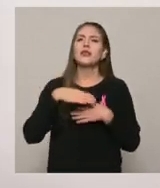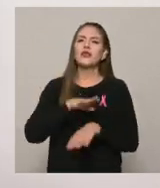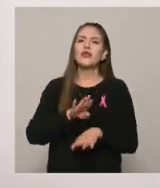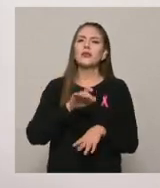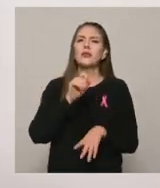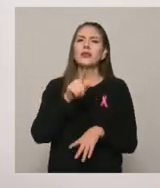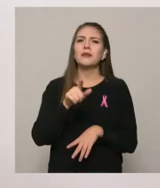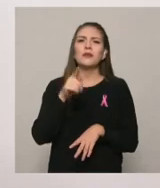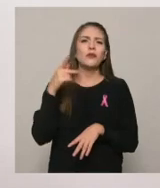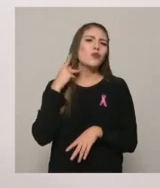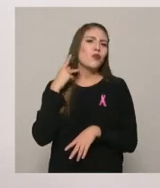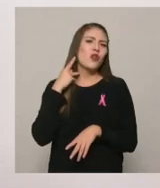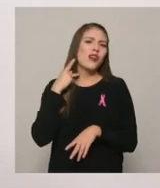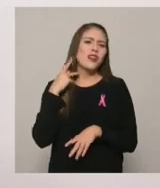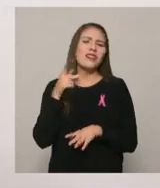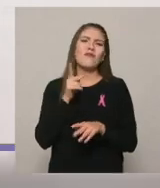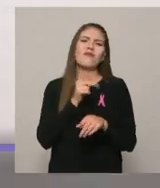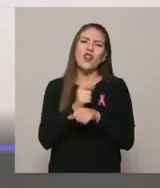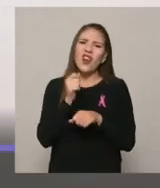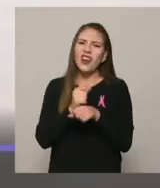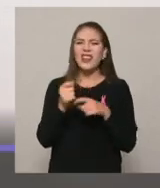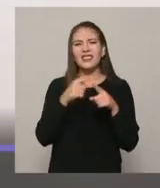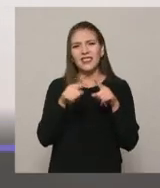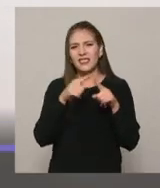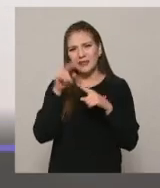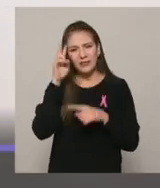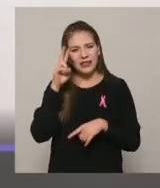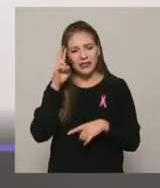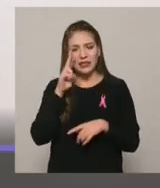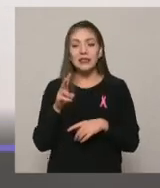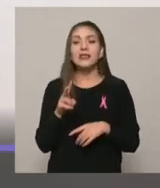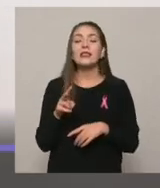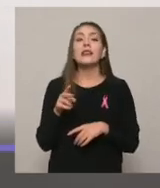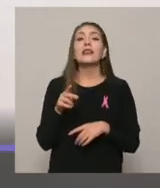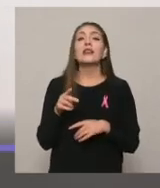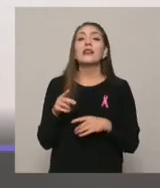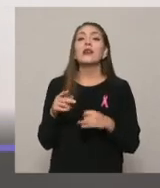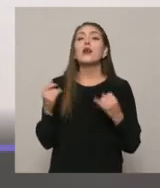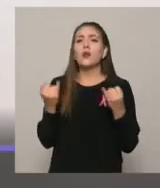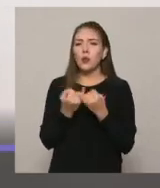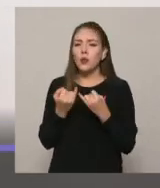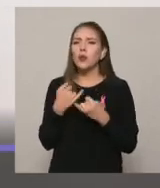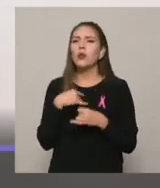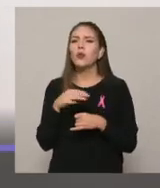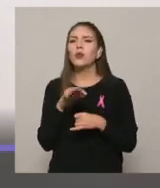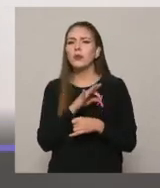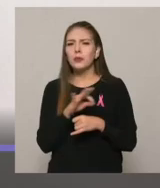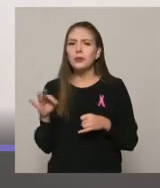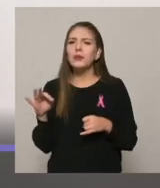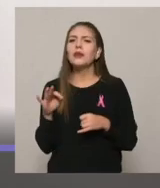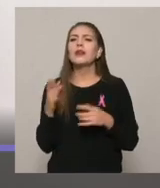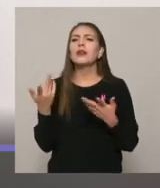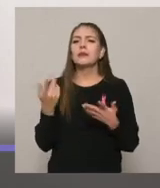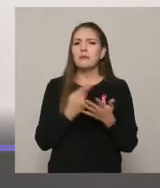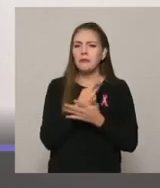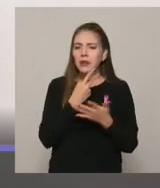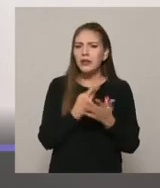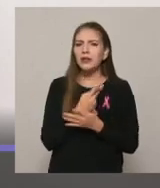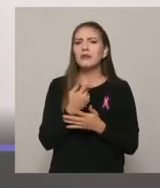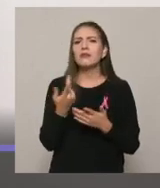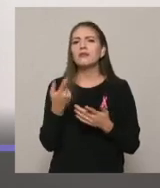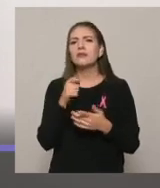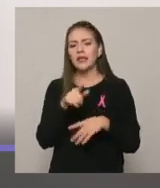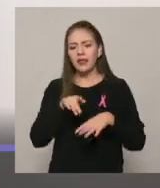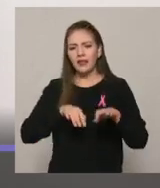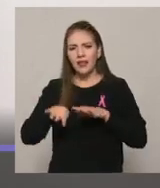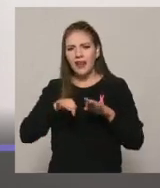política. Pero también he tenido oportunidad de participar y recibir reconocimientos en periodismos de ciencia, en trabajos